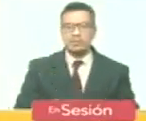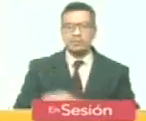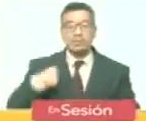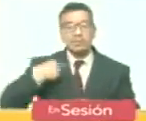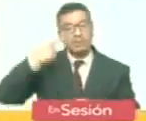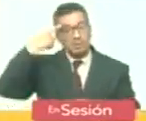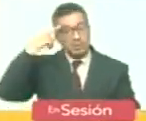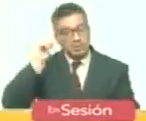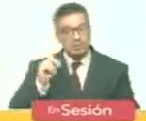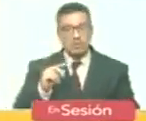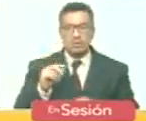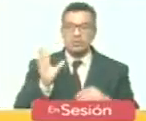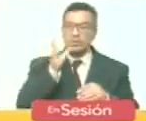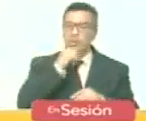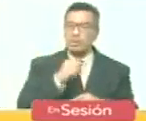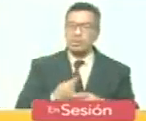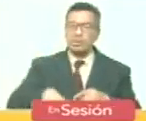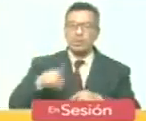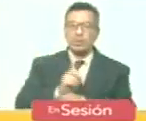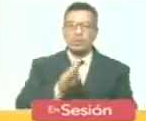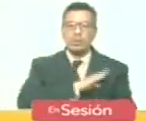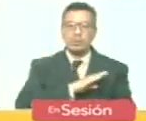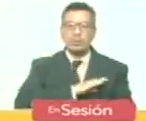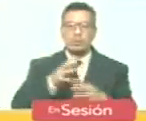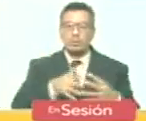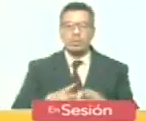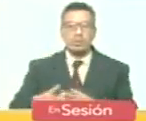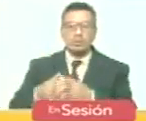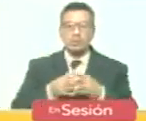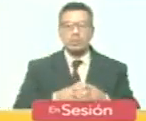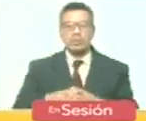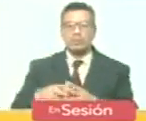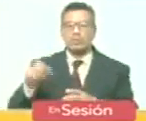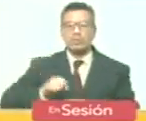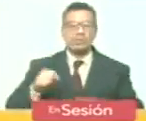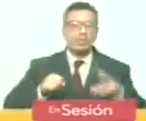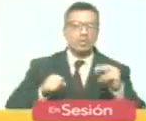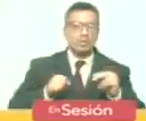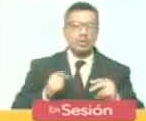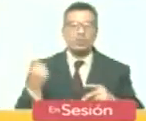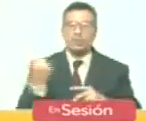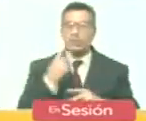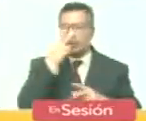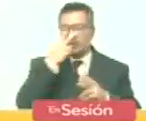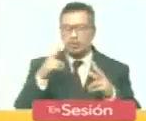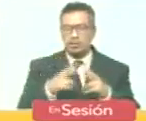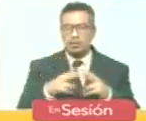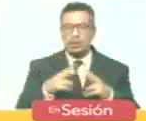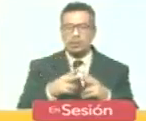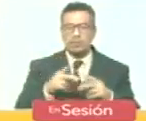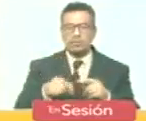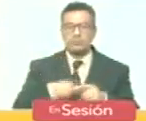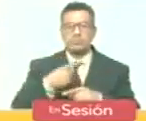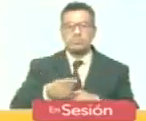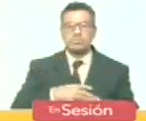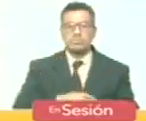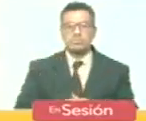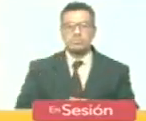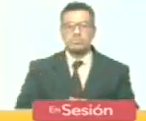que tampoco hay unanimidad en el propio imperio norteamericano de si debía o no presentarse esta visita